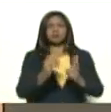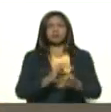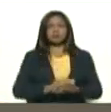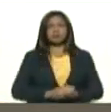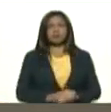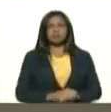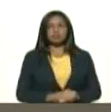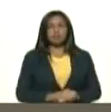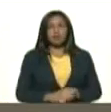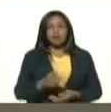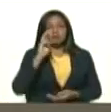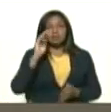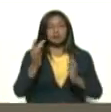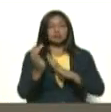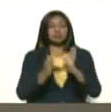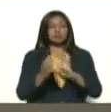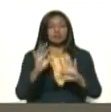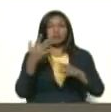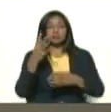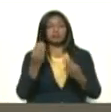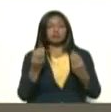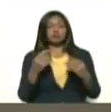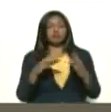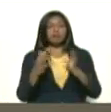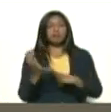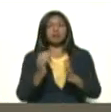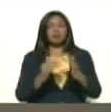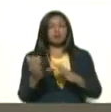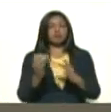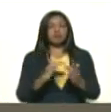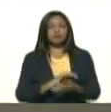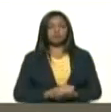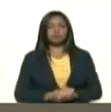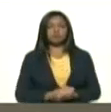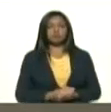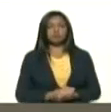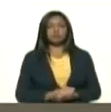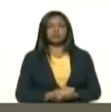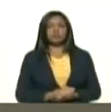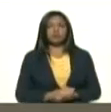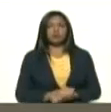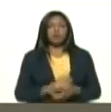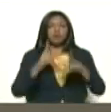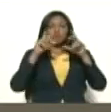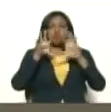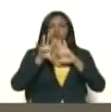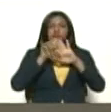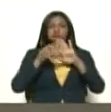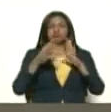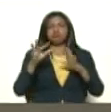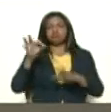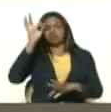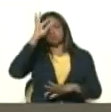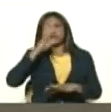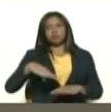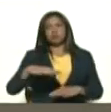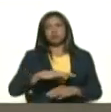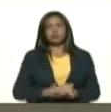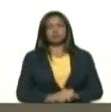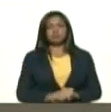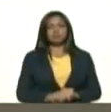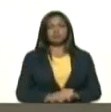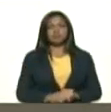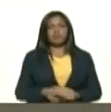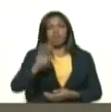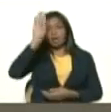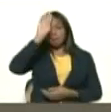Ahí está Jesucristo. Se parece mucho al Cristo del Santo Sudario. No sé si sacan la foto de ahí. El Papa Francisco ayer